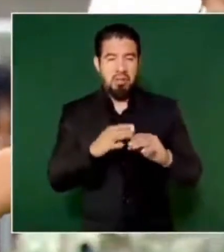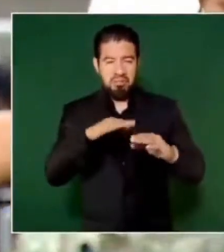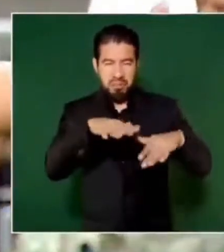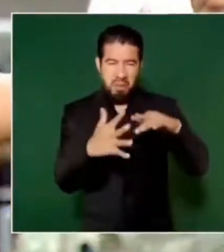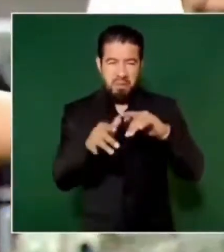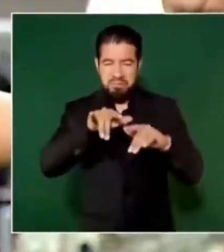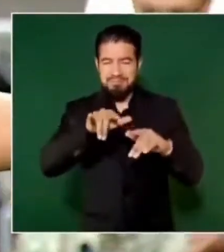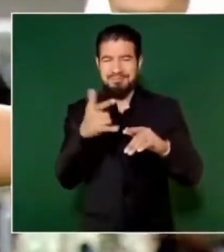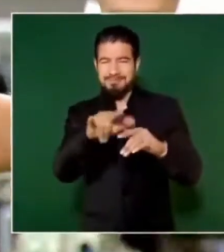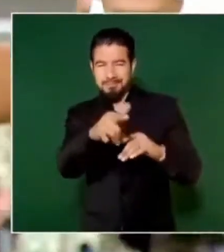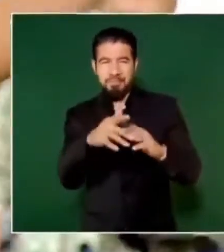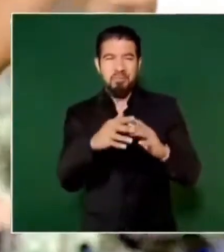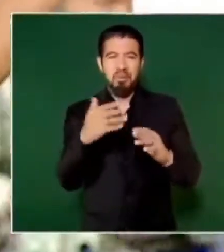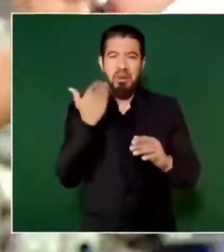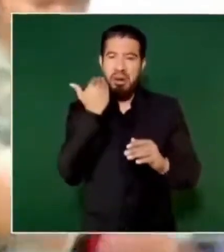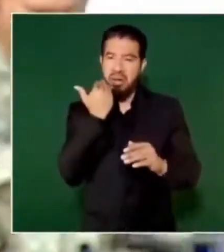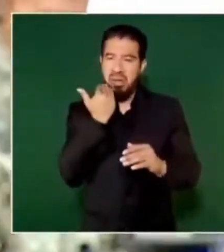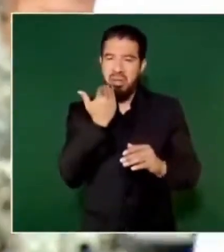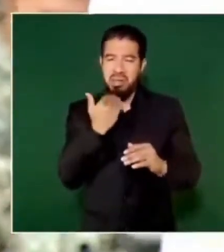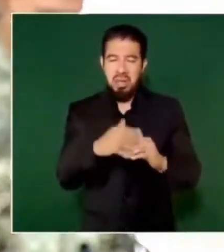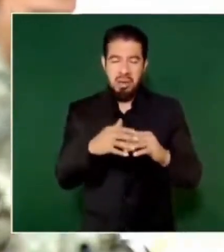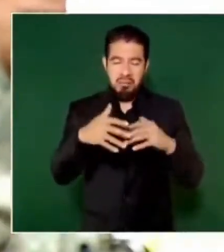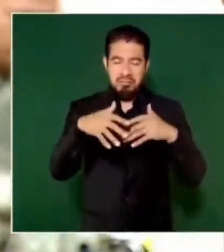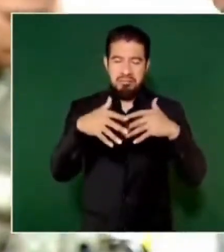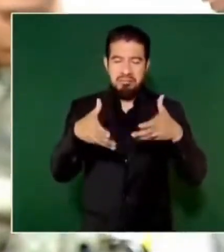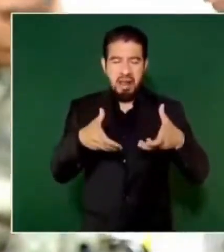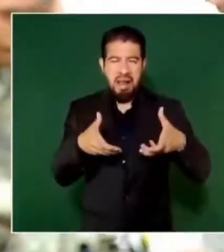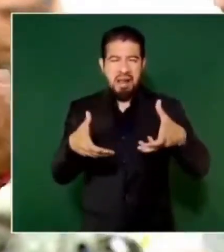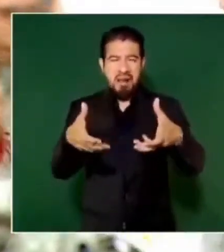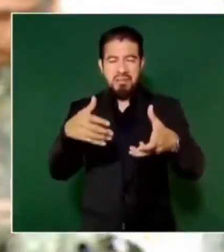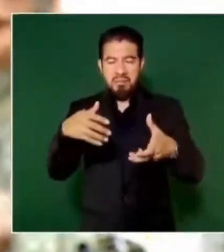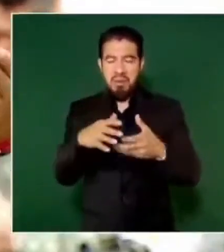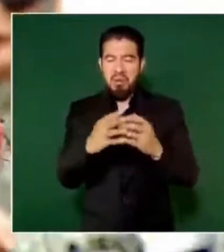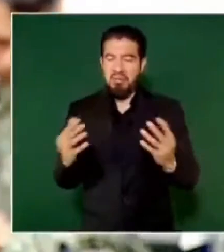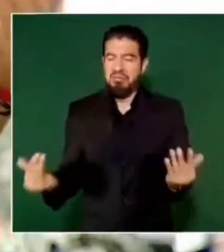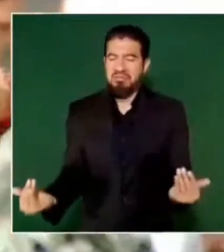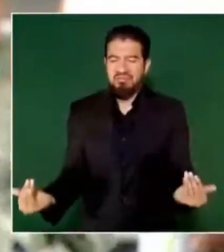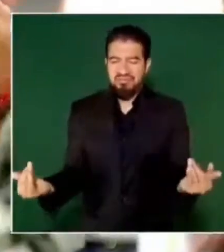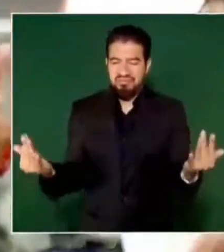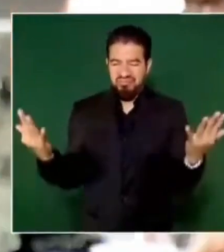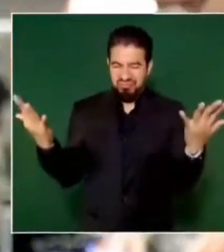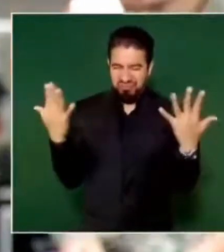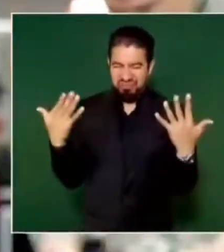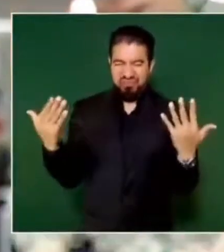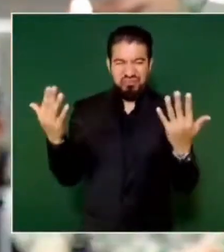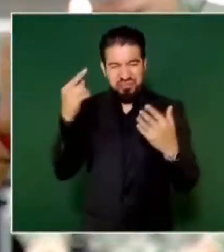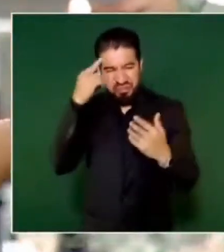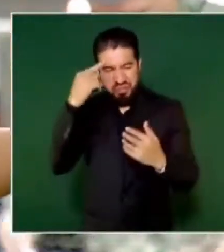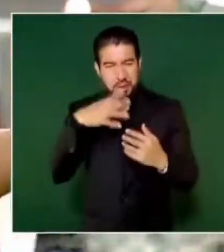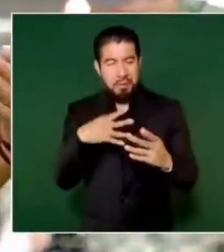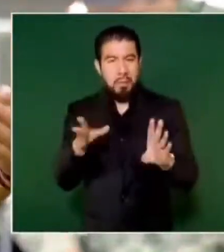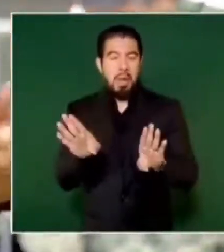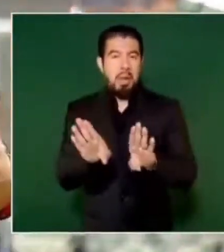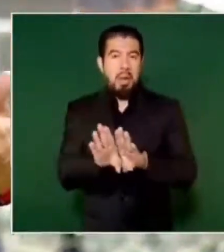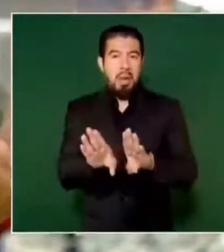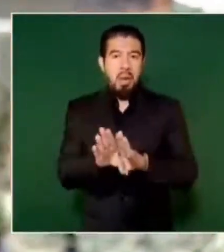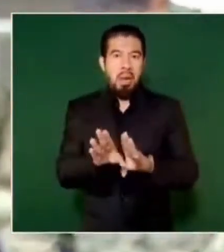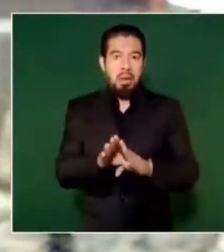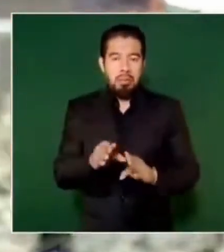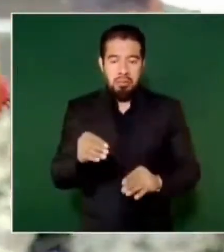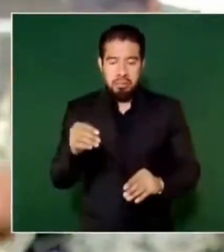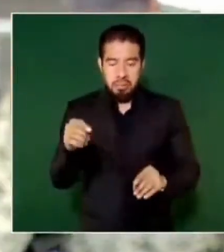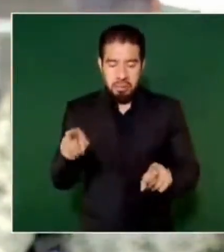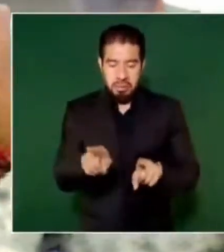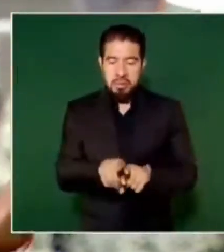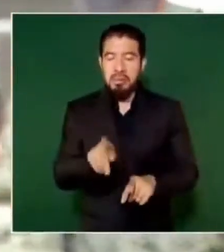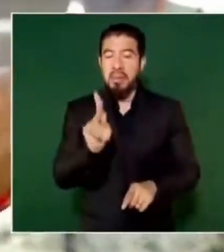sucias, la hierba sin cortar. Entonces, por eso le hago esta pregunta, porque usted sabe perfectamente que